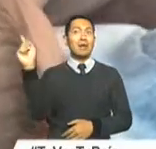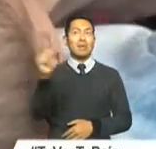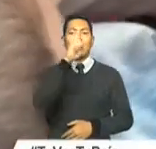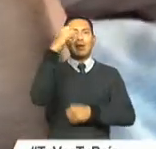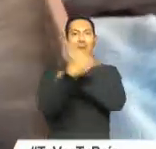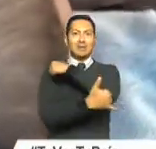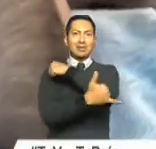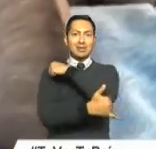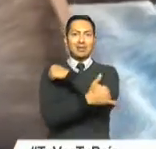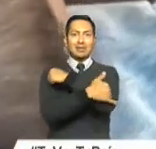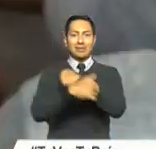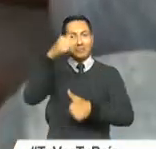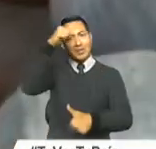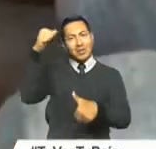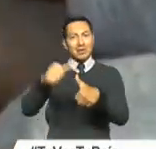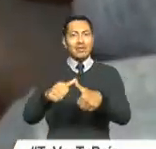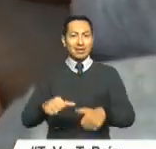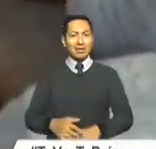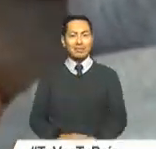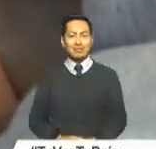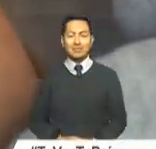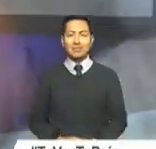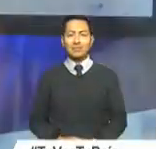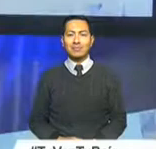Luis Andrade, Noticiero Ciudadano.